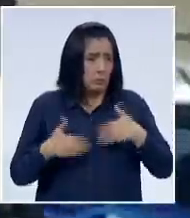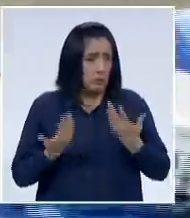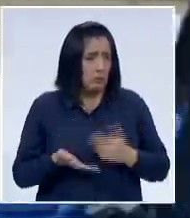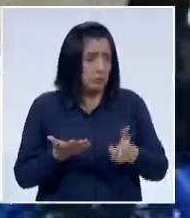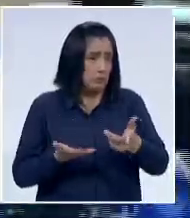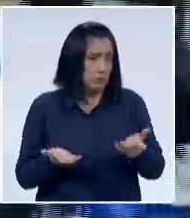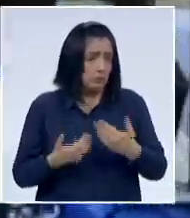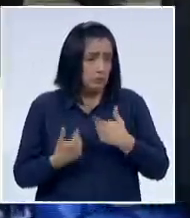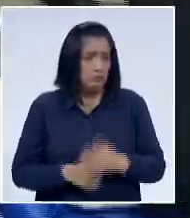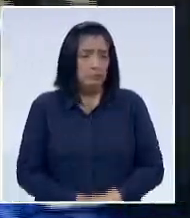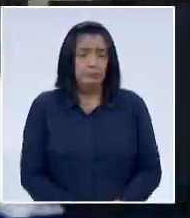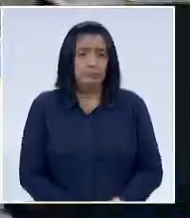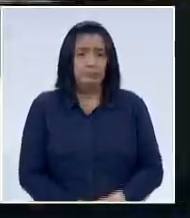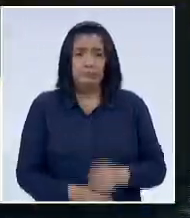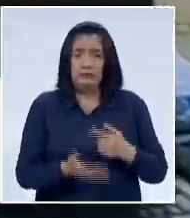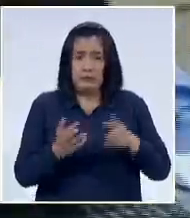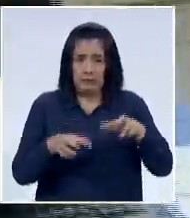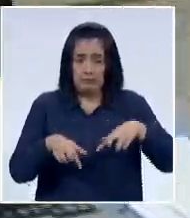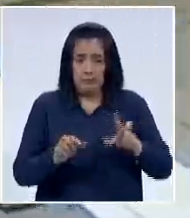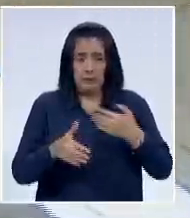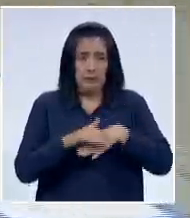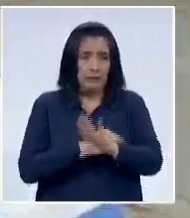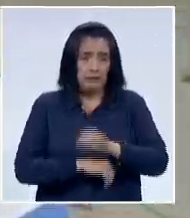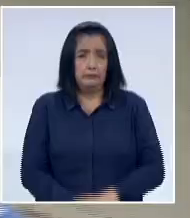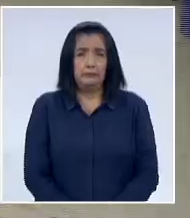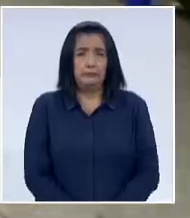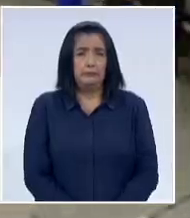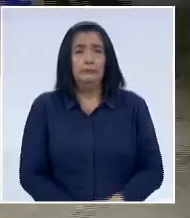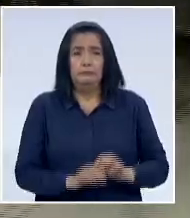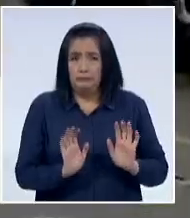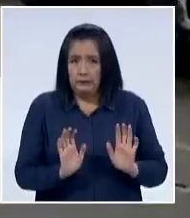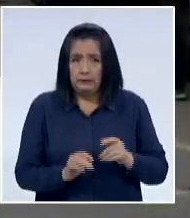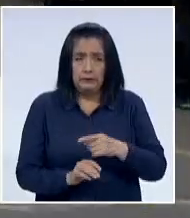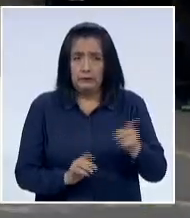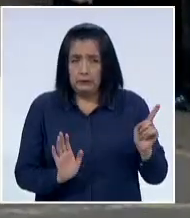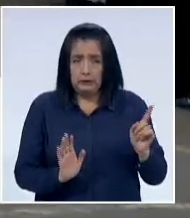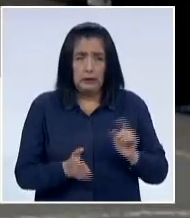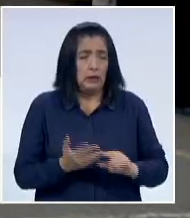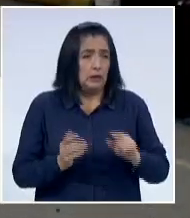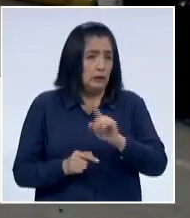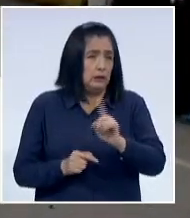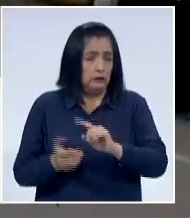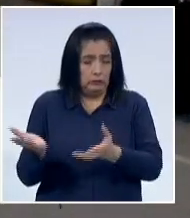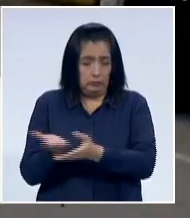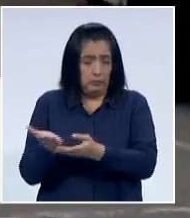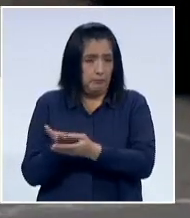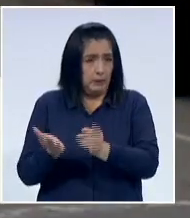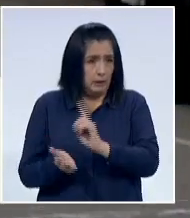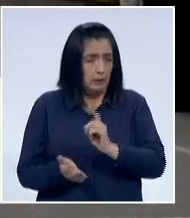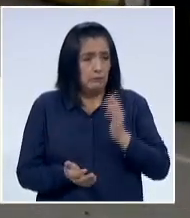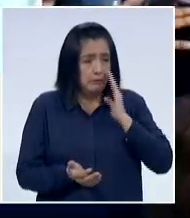carta andina, que es lo que les permite el ingreso. Eso sí, quedan exoneradas de estos trámites madres